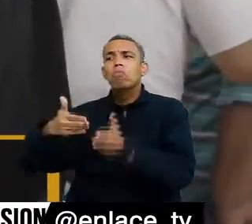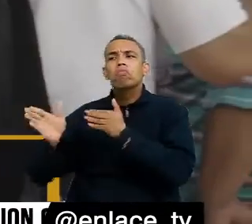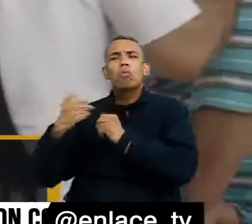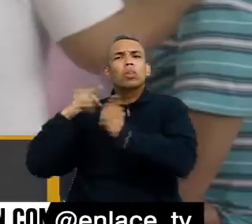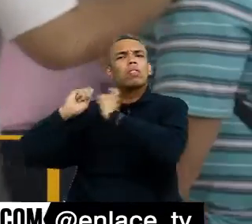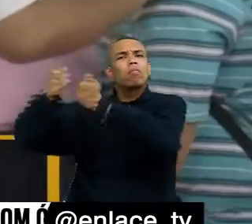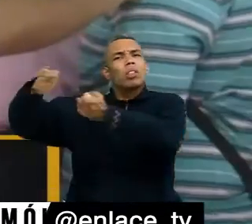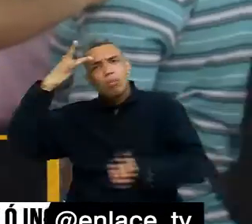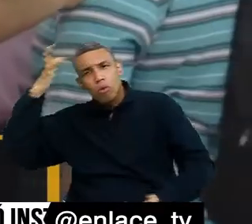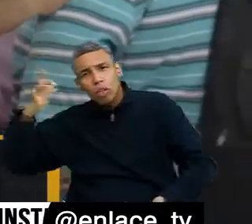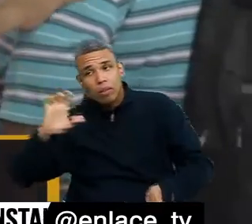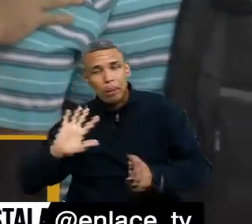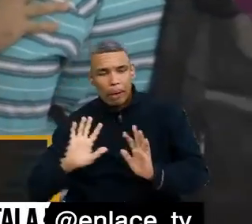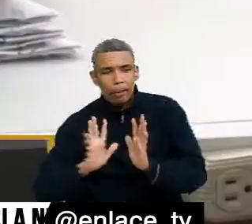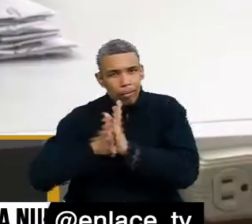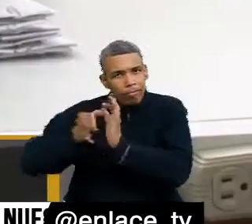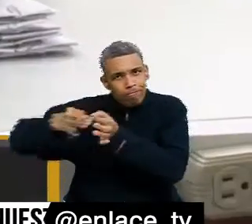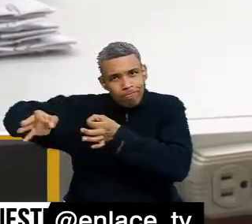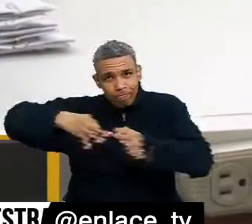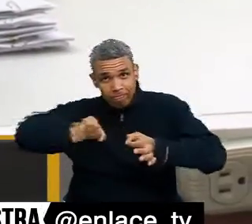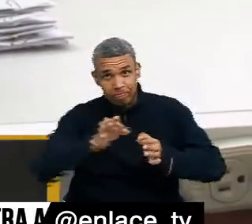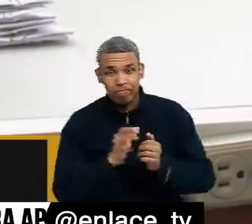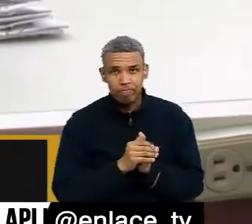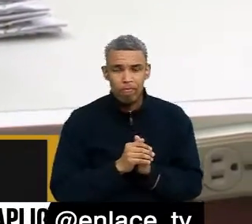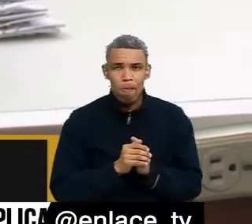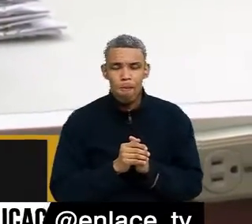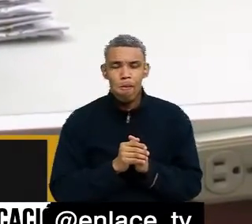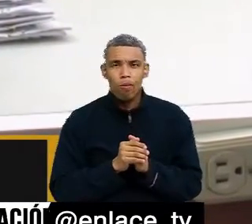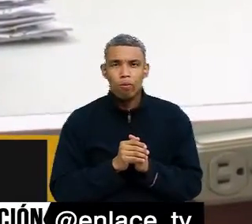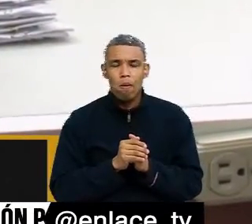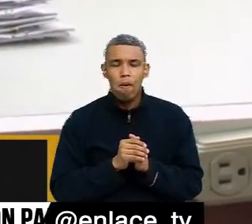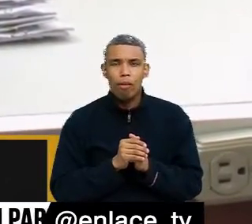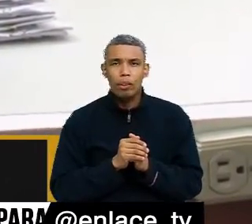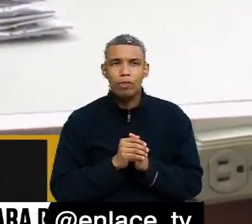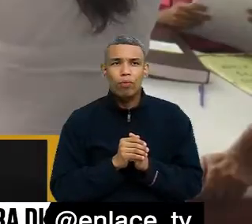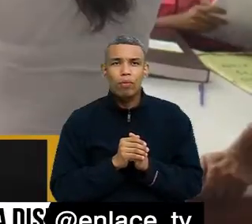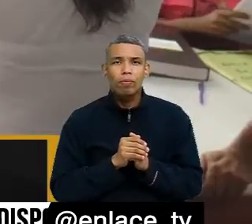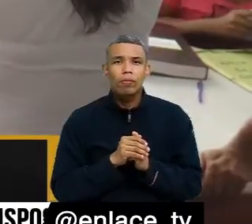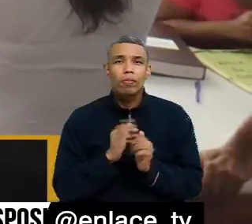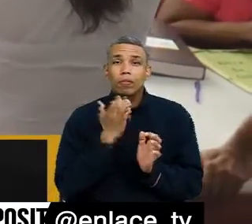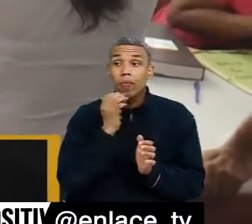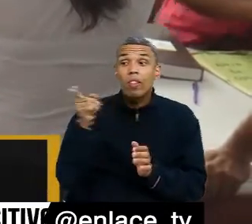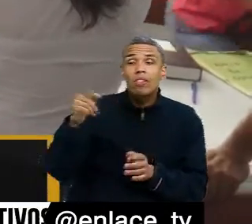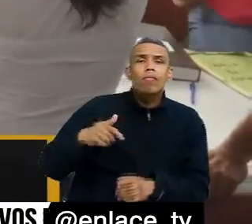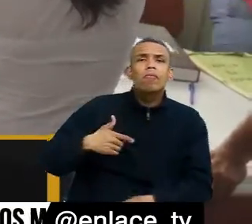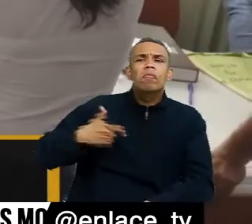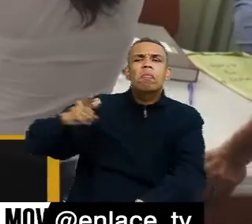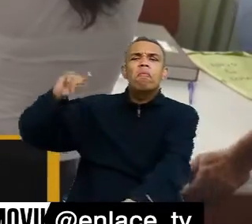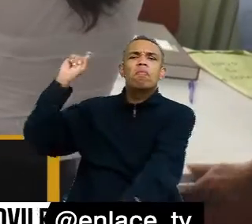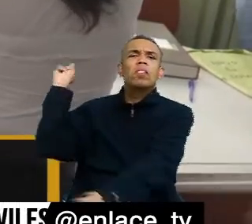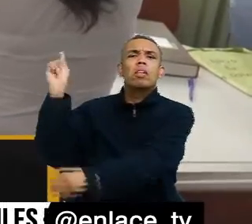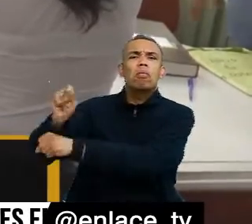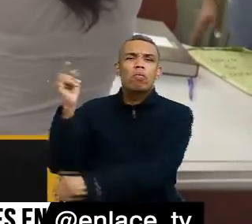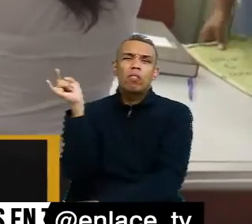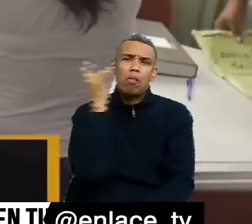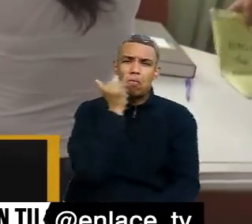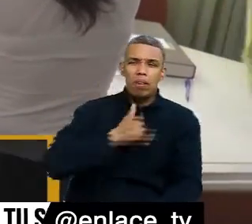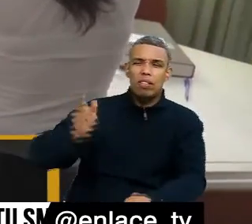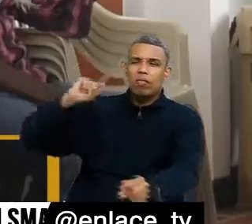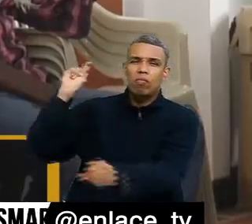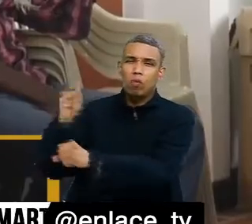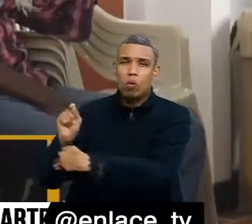de dignatarios de una acción comunal no implica que no esté vigente dicha elección. El hecho de que estén impugnados no quiere decir que no tienen derecho